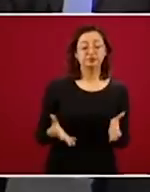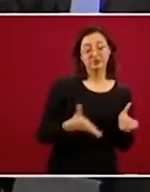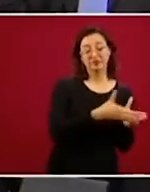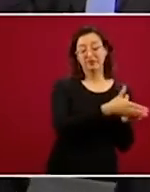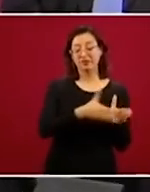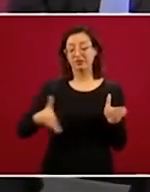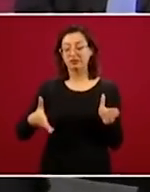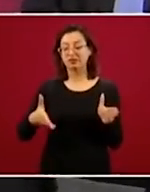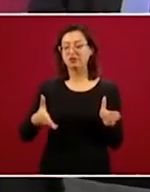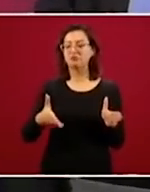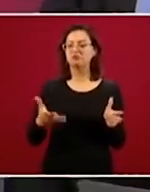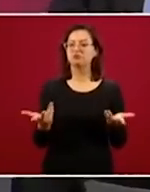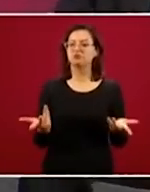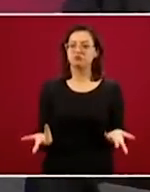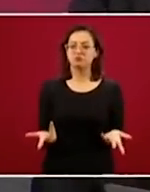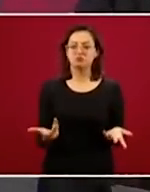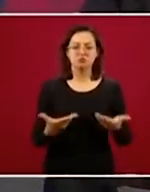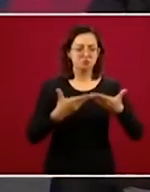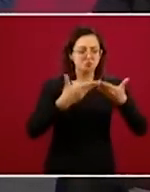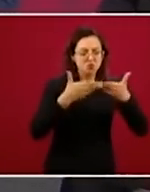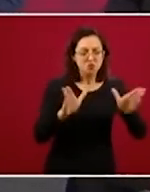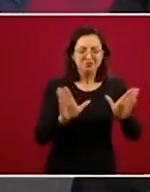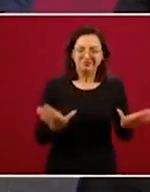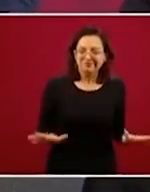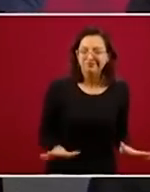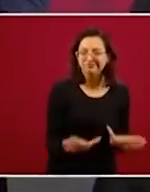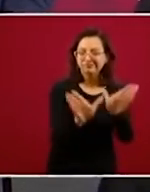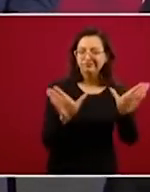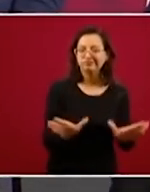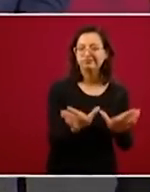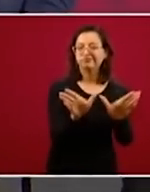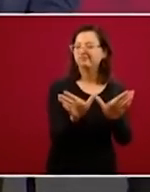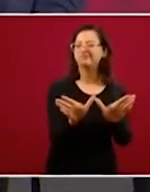-impulsar lo público